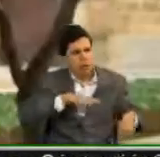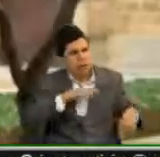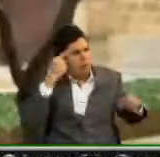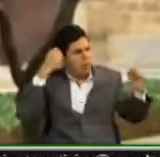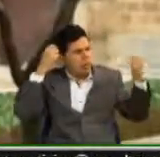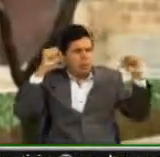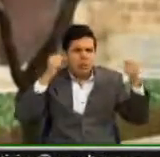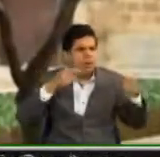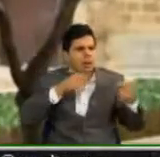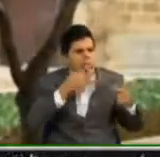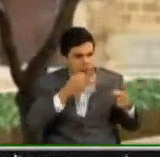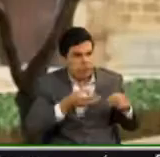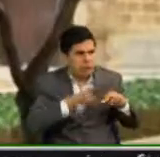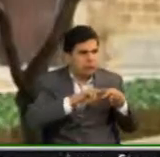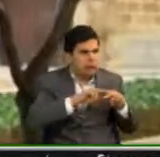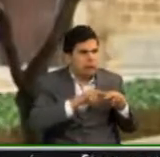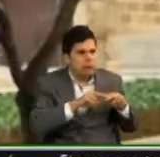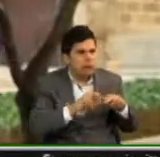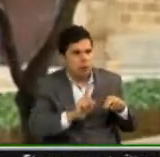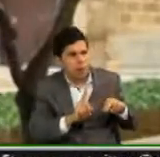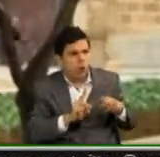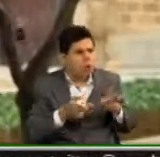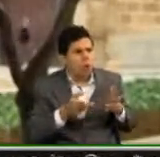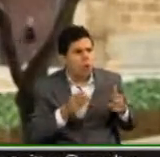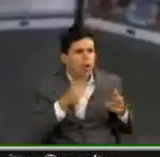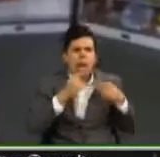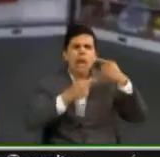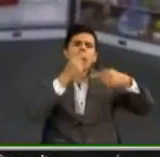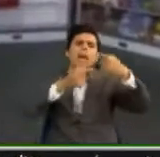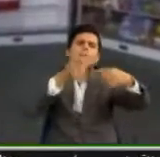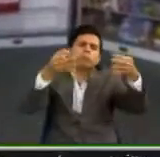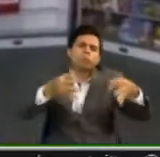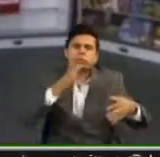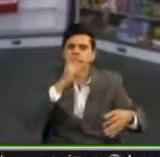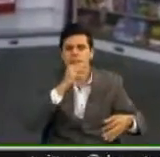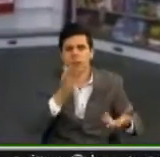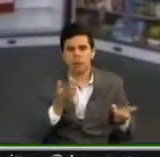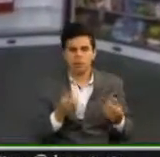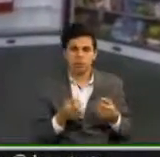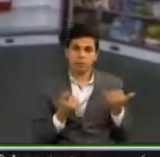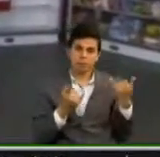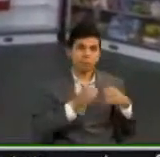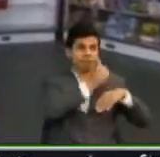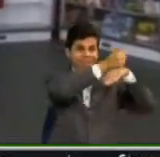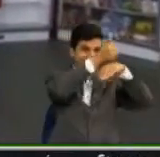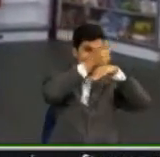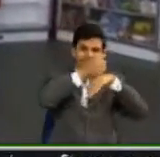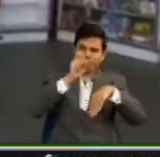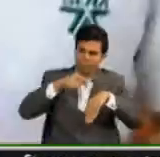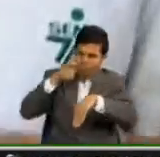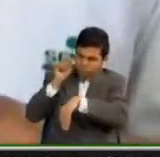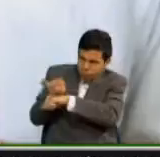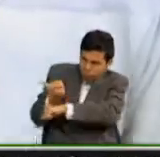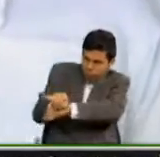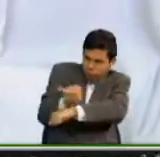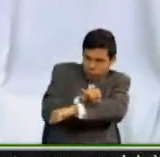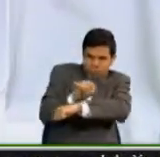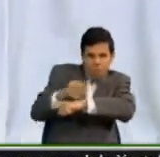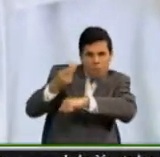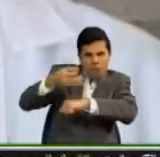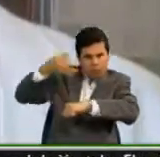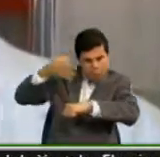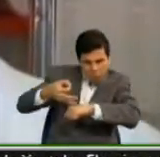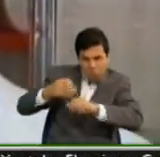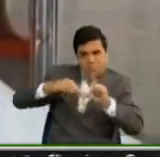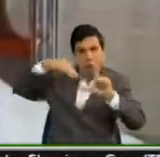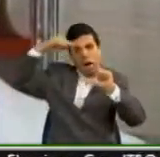especulación. Por eso le han pedido a las autoridades vigilancia para que no se genere la especulación en los precios y se